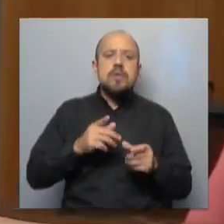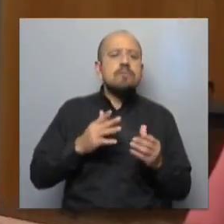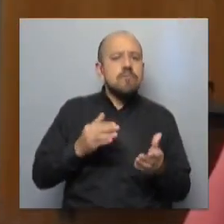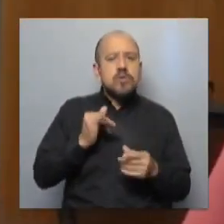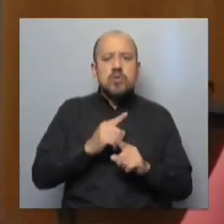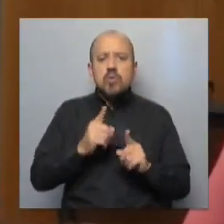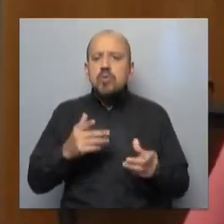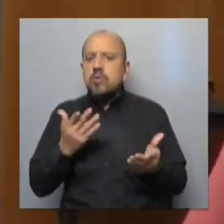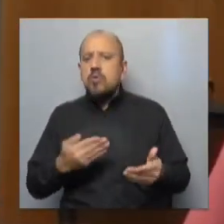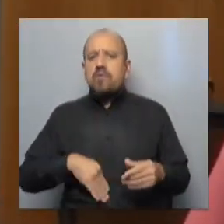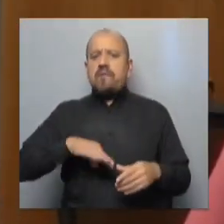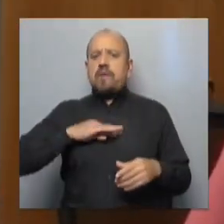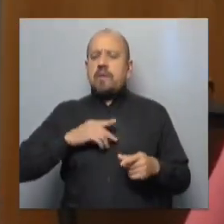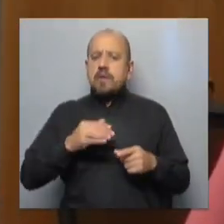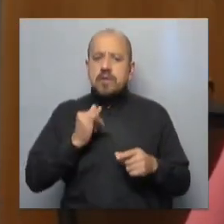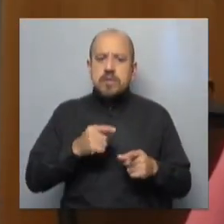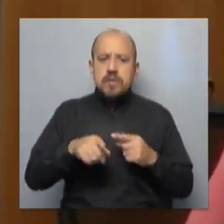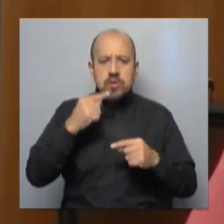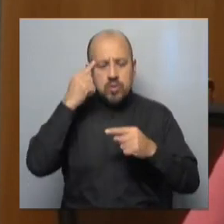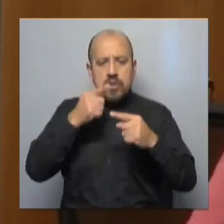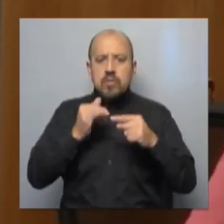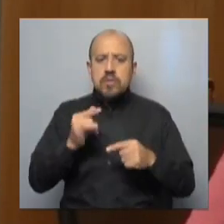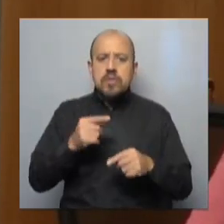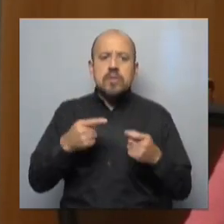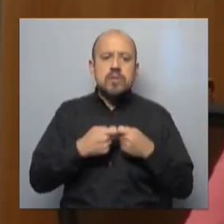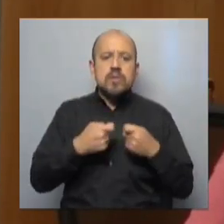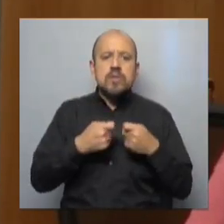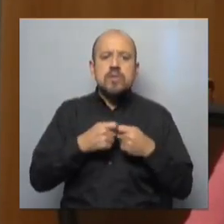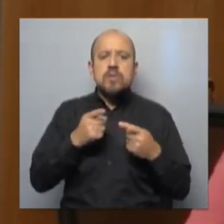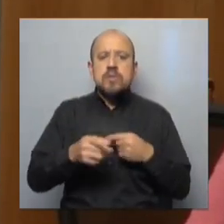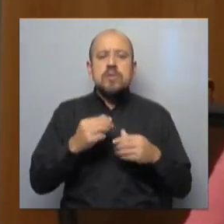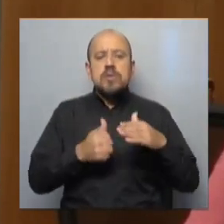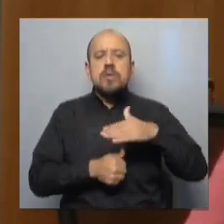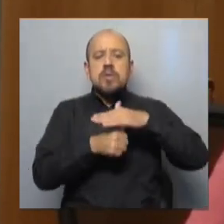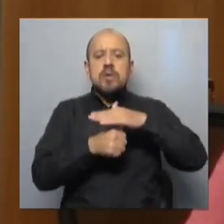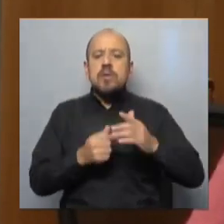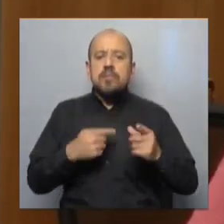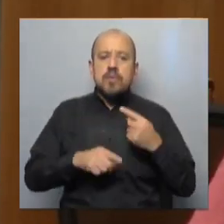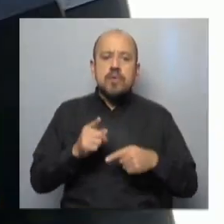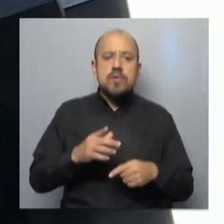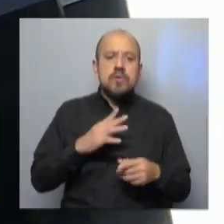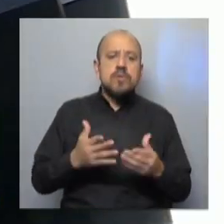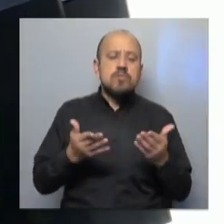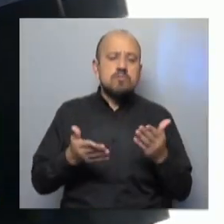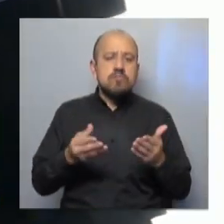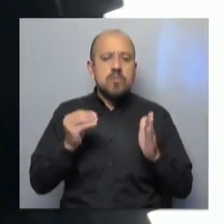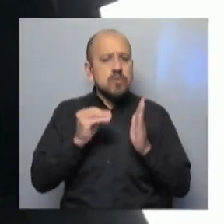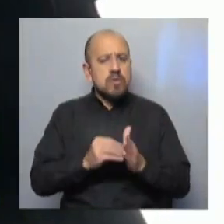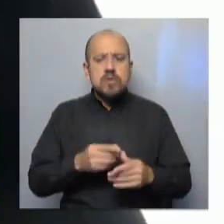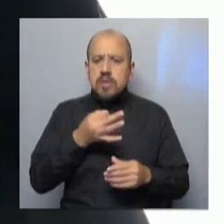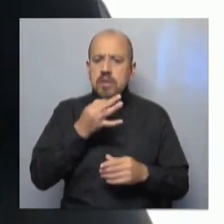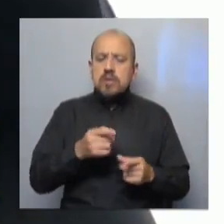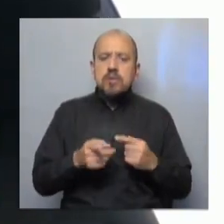autoridades principios y fines de la asociación iglesias es integrante de la directiva pero según manifestaron varias veces los presentes en la sesión